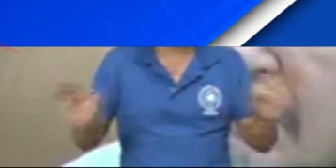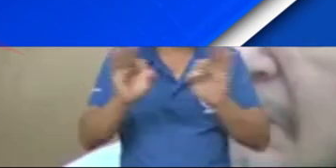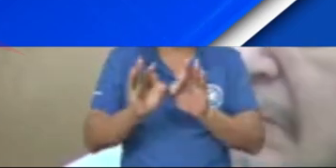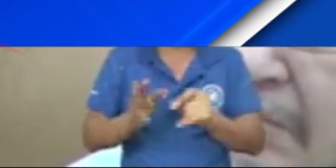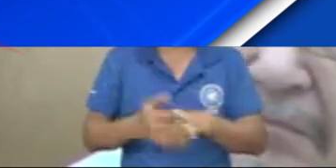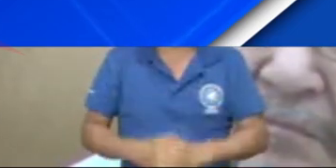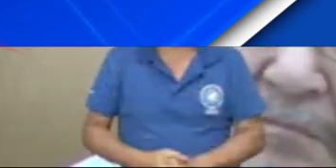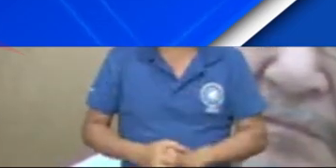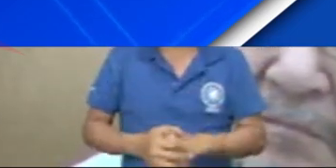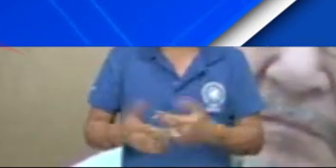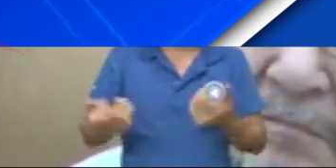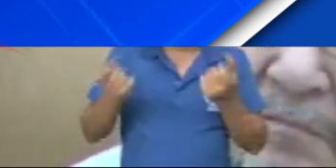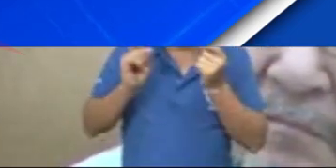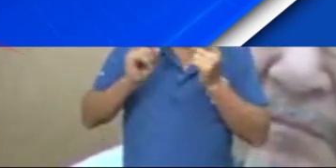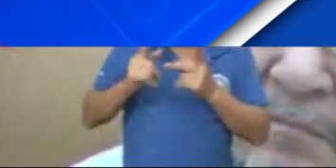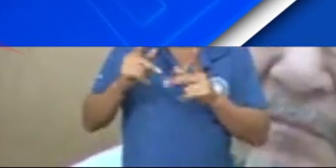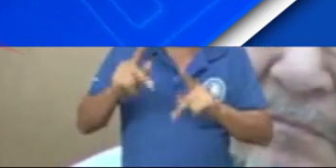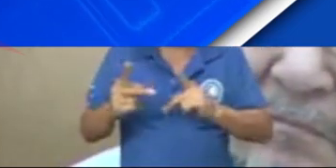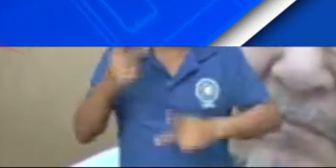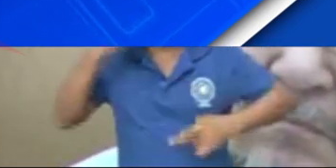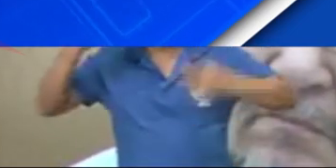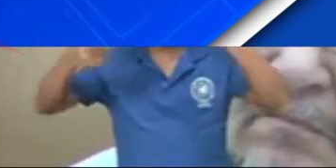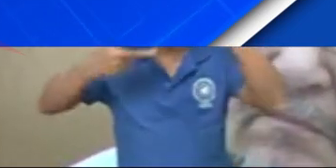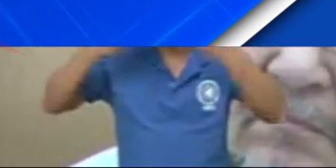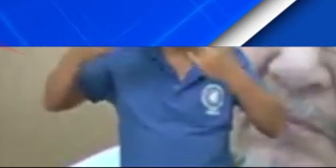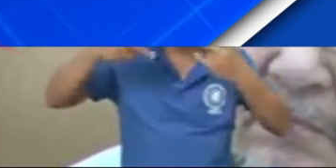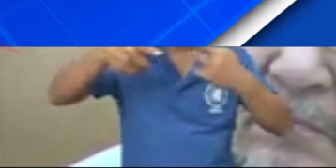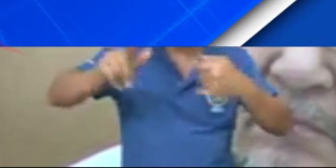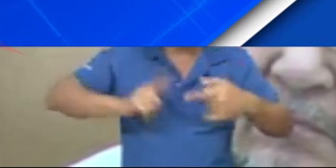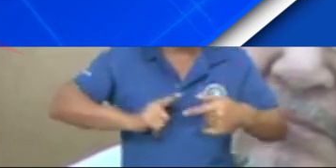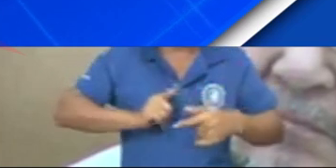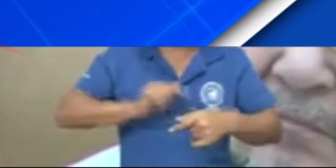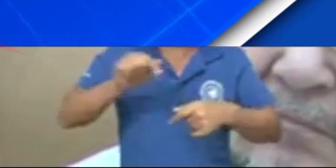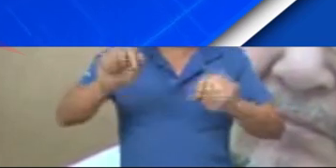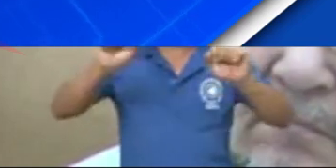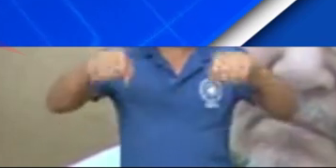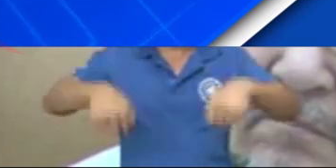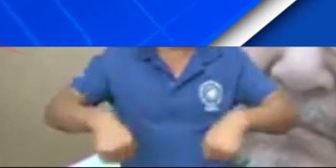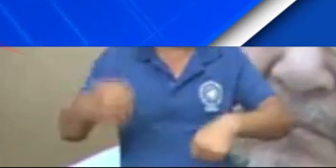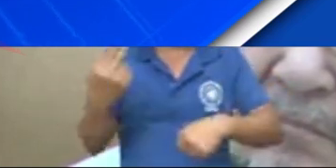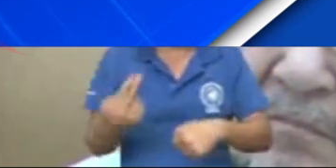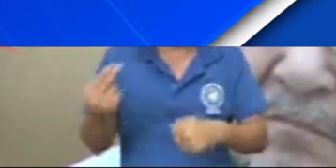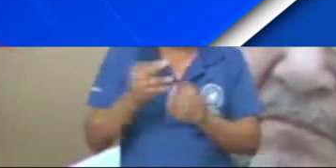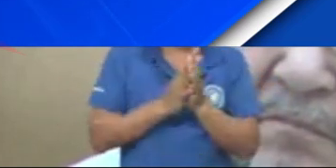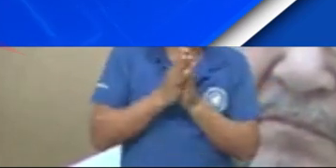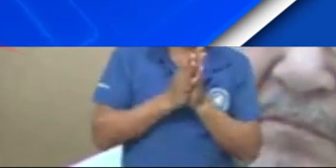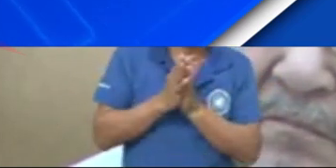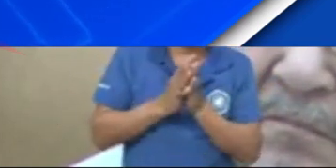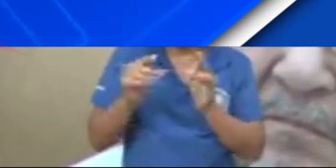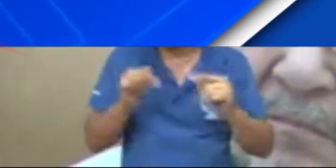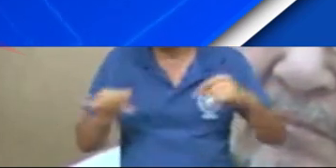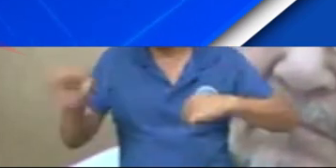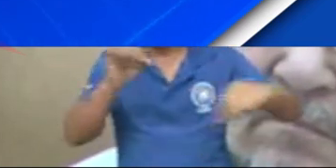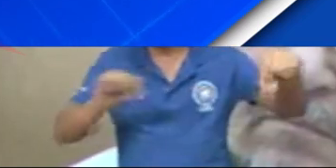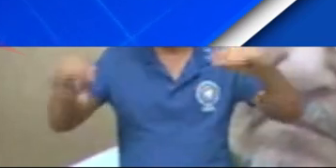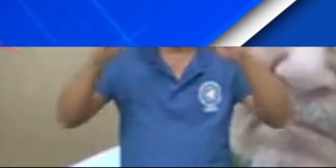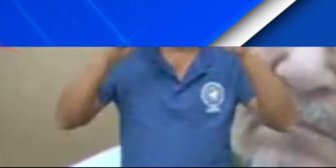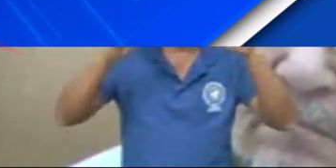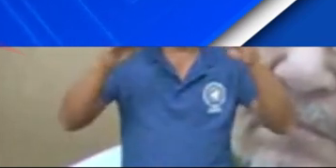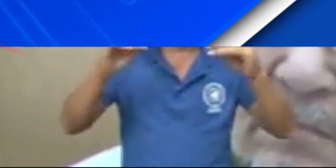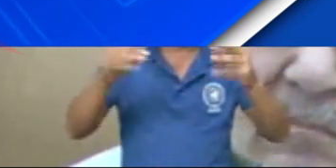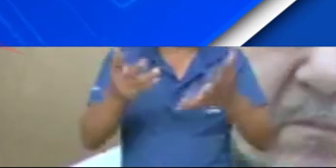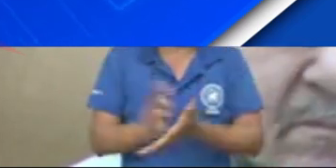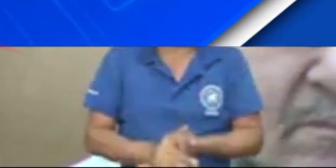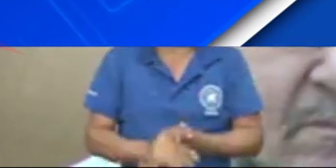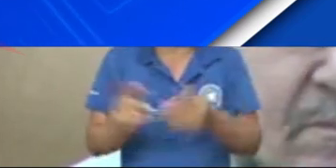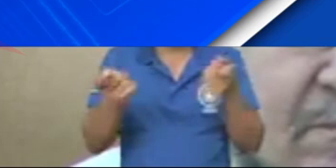importantes, atractivos para los visitantes y tener capacidad para un uso recreativo, educativo, de